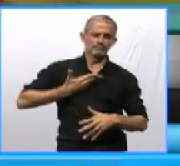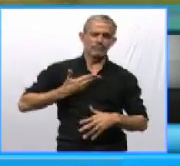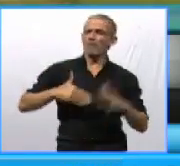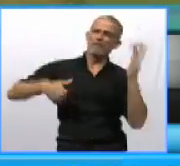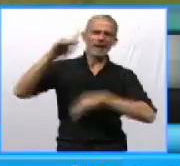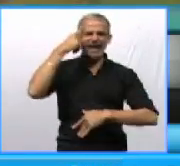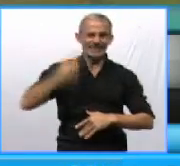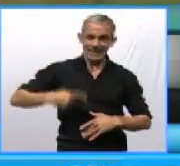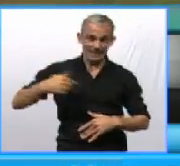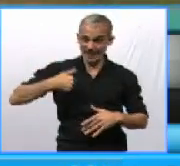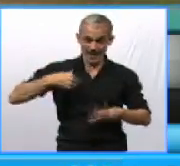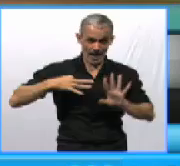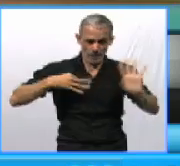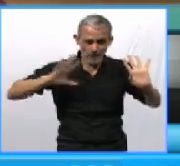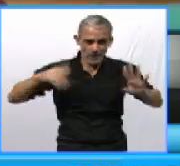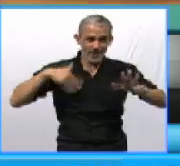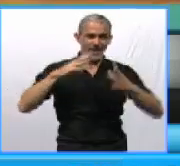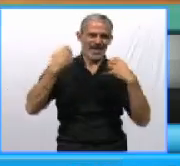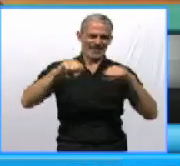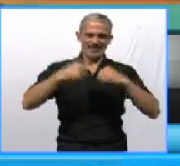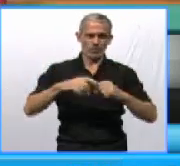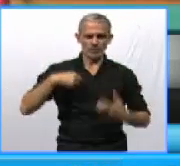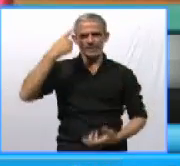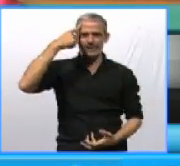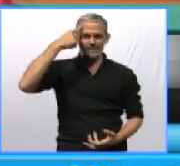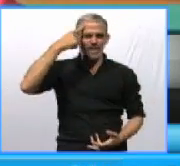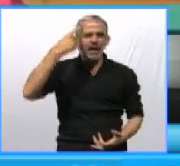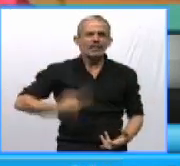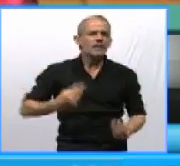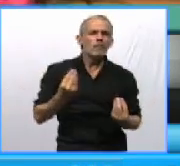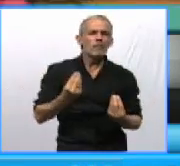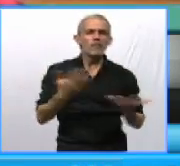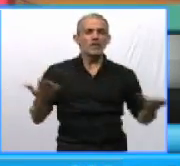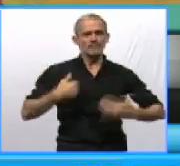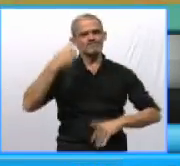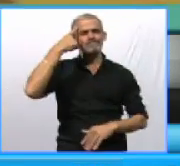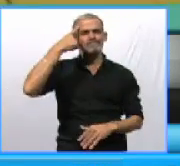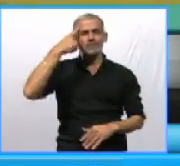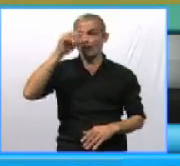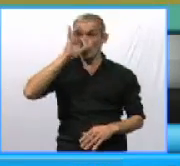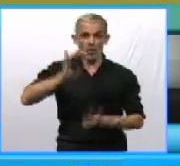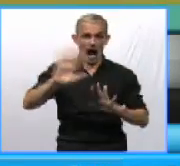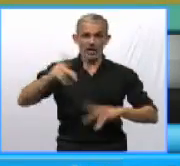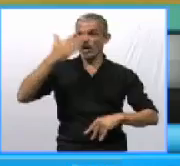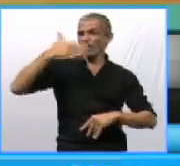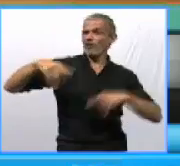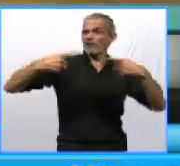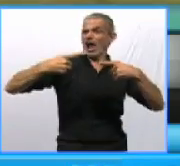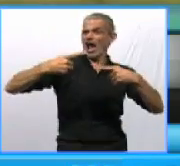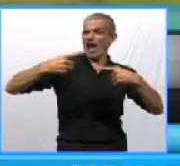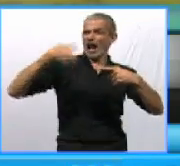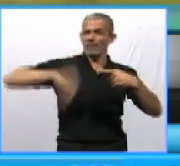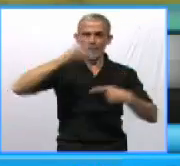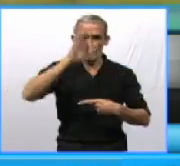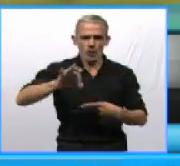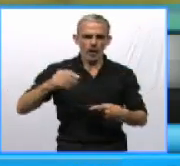tocó en mi carrera. Creo que porque también nunca nos había pasado de perder una final de Panamericana, entonces capaz